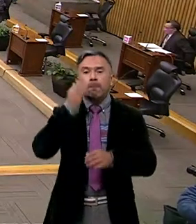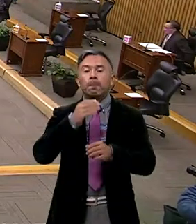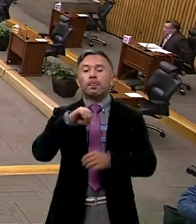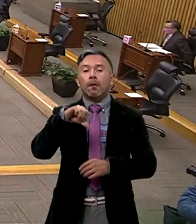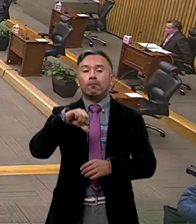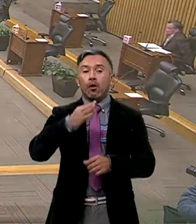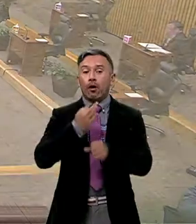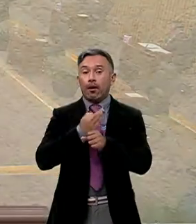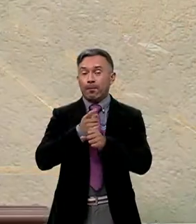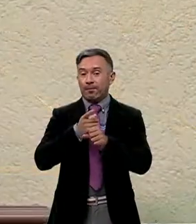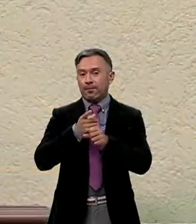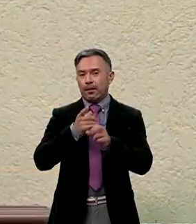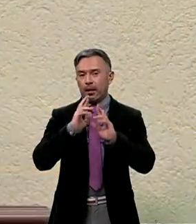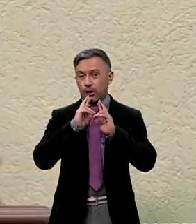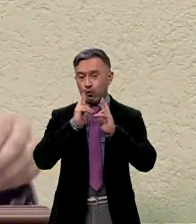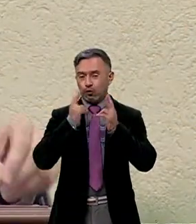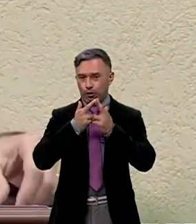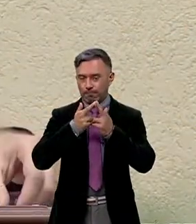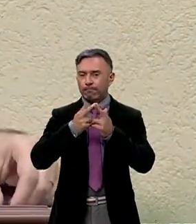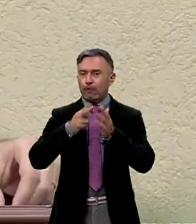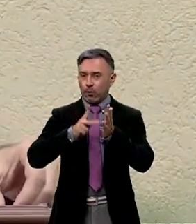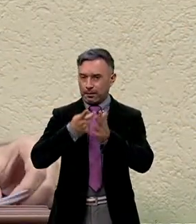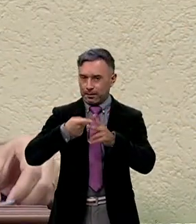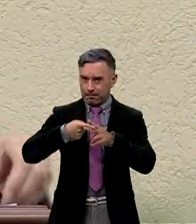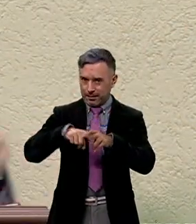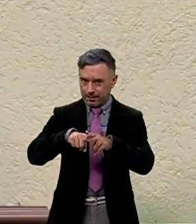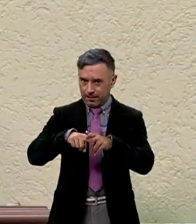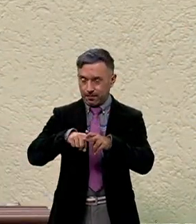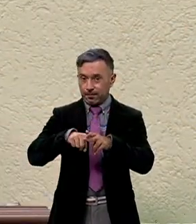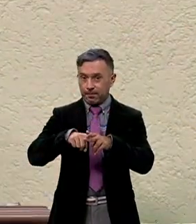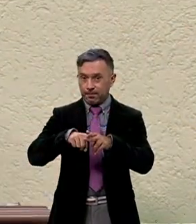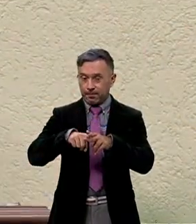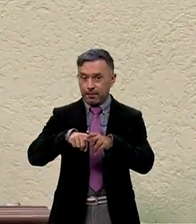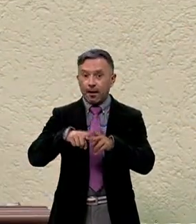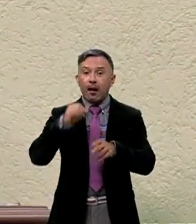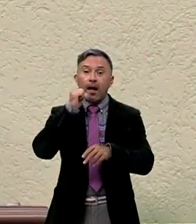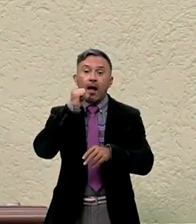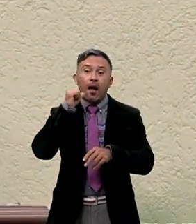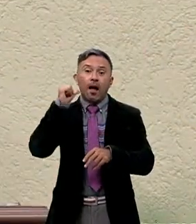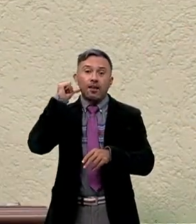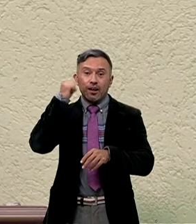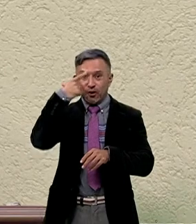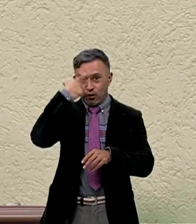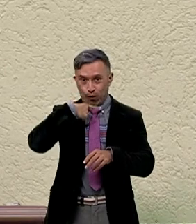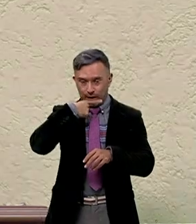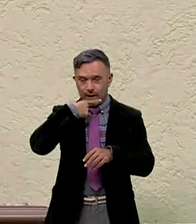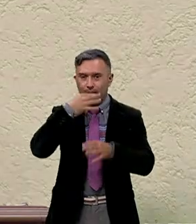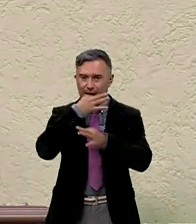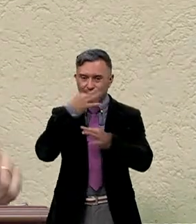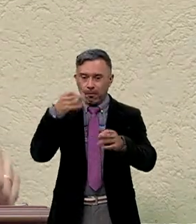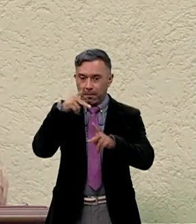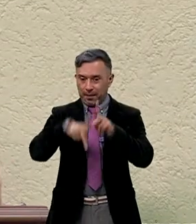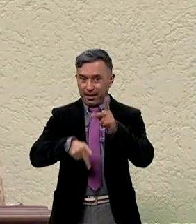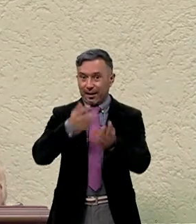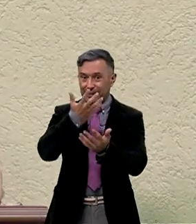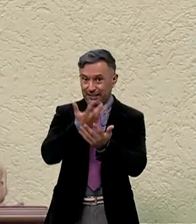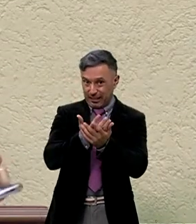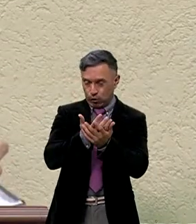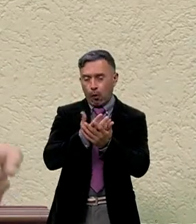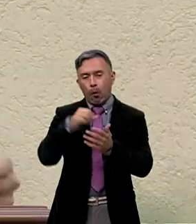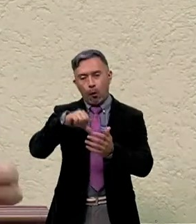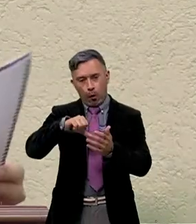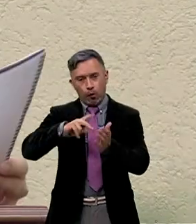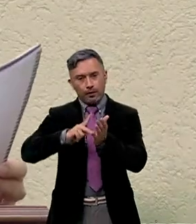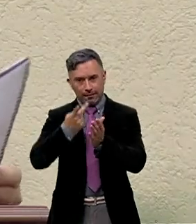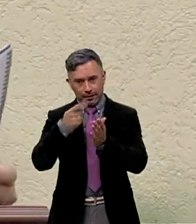sesión luego del receso que fue decretado ayer por la noche y le pidió al secretario que continúa con la